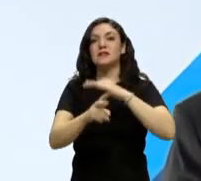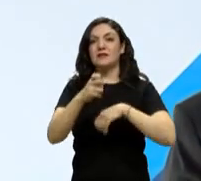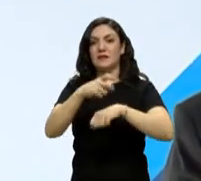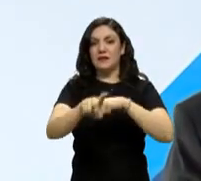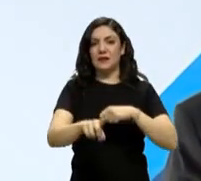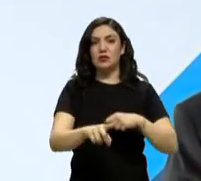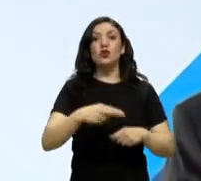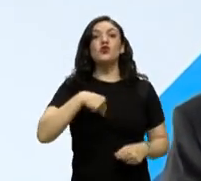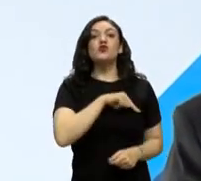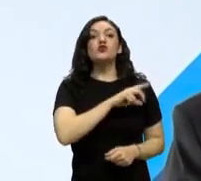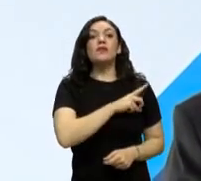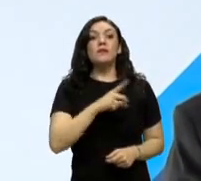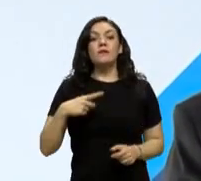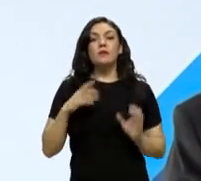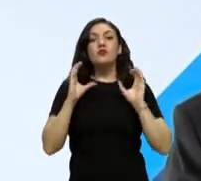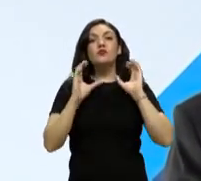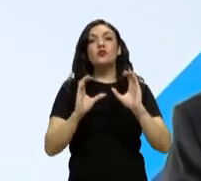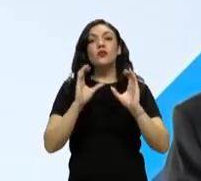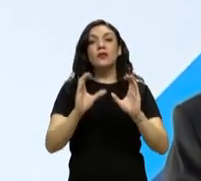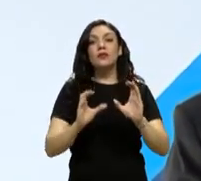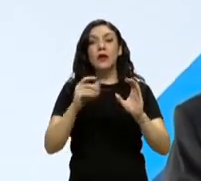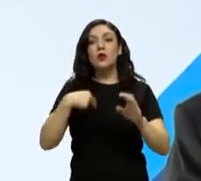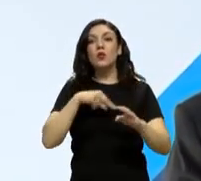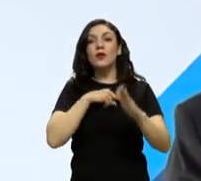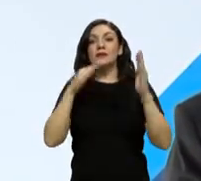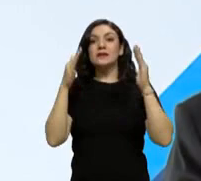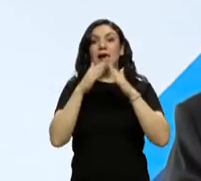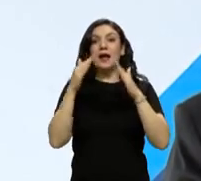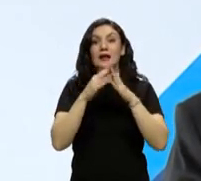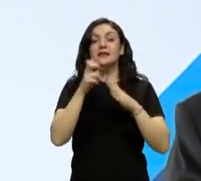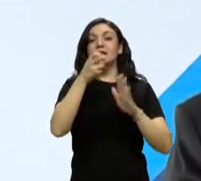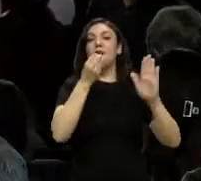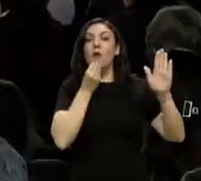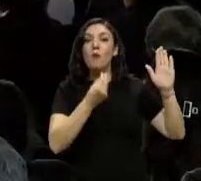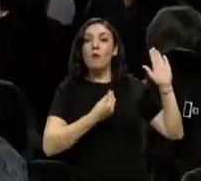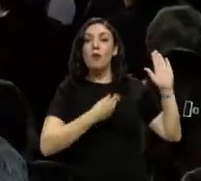tenemos que cuidar nuestra casa que es nuestro estado y ese compromiso lo tenemos que hacer